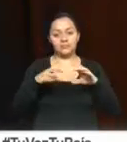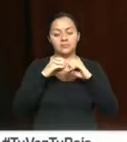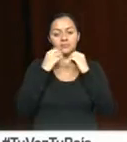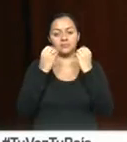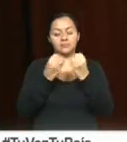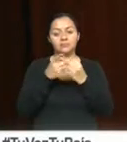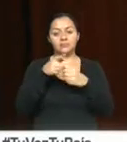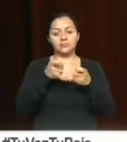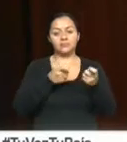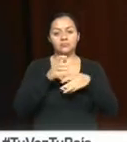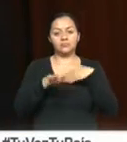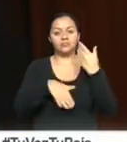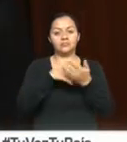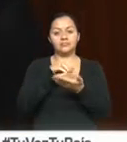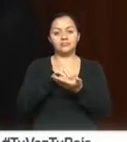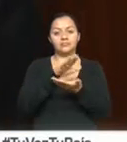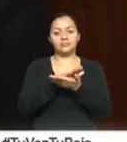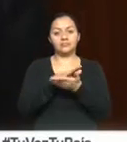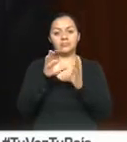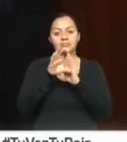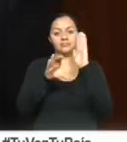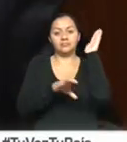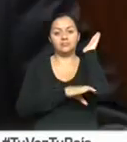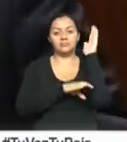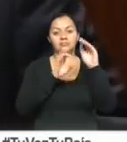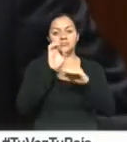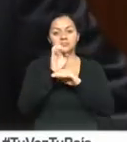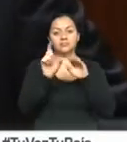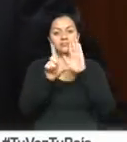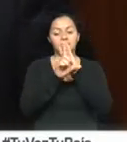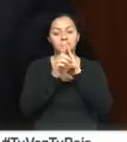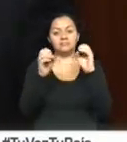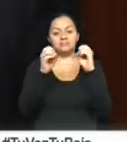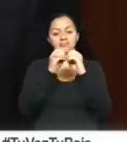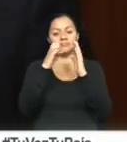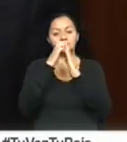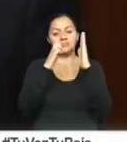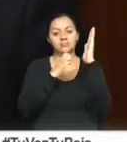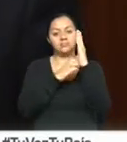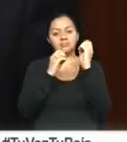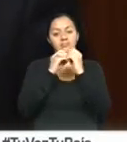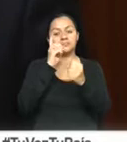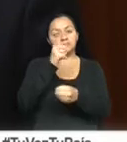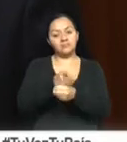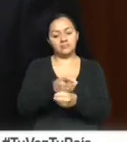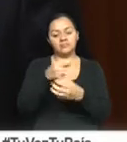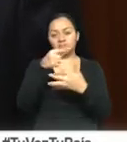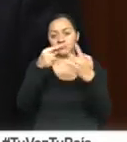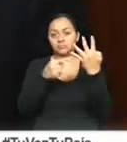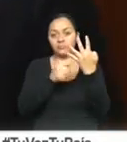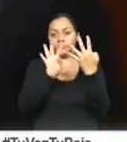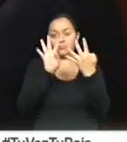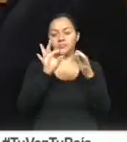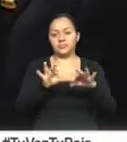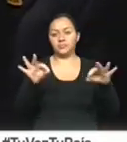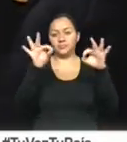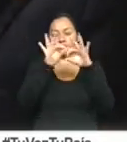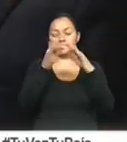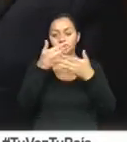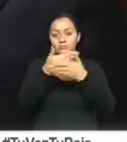control establecidos en la Constitución de la República, la ley, estatutos y decretos.